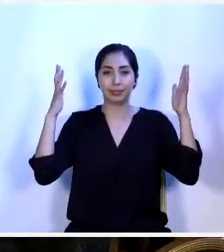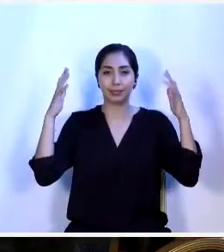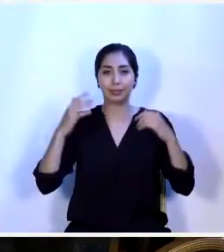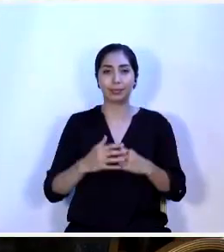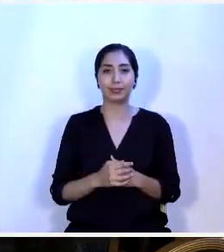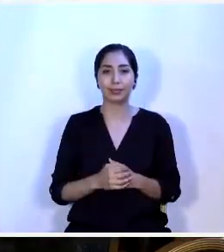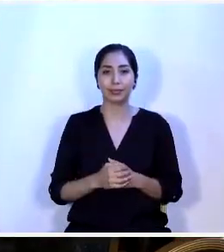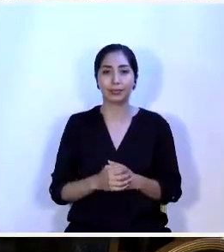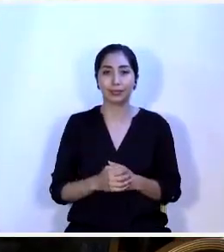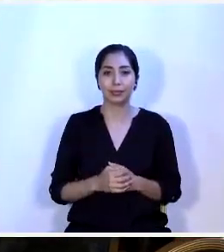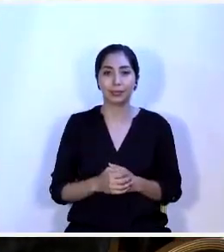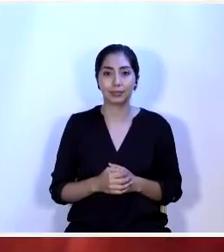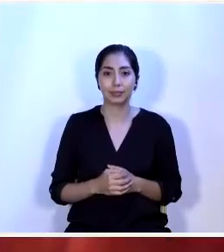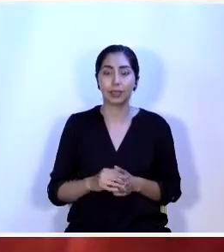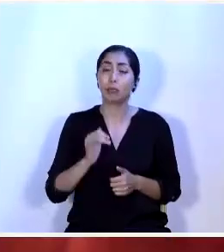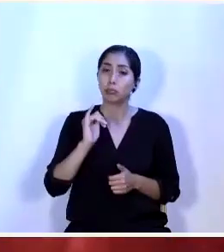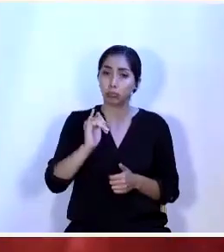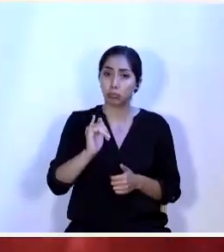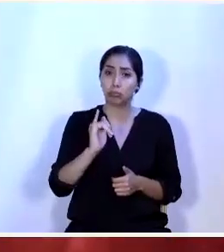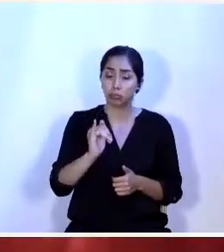eso, por cierto, sin dejar de plantear